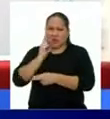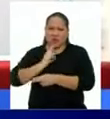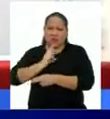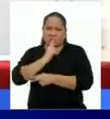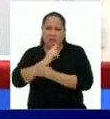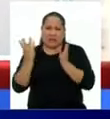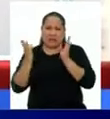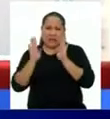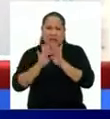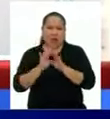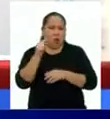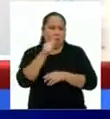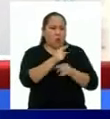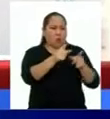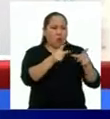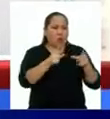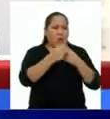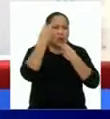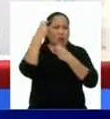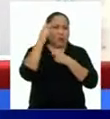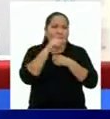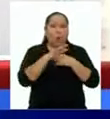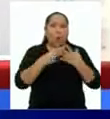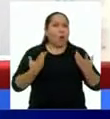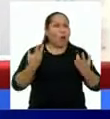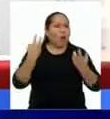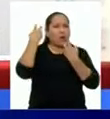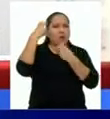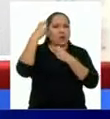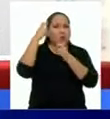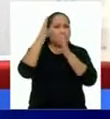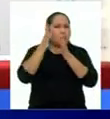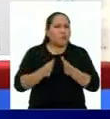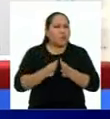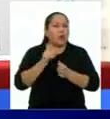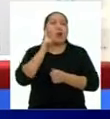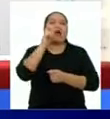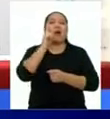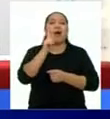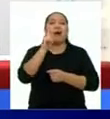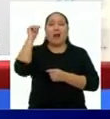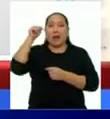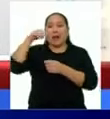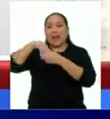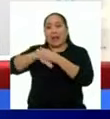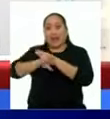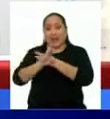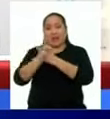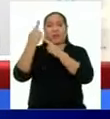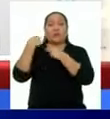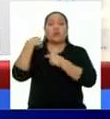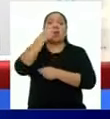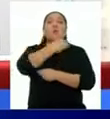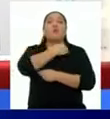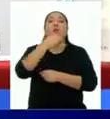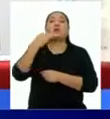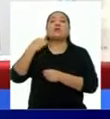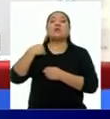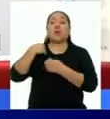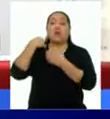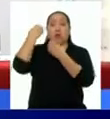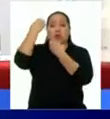un departamento turístico donde no hay turistas? Allí entra el Ministerio de Economía y Finanzas. El MEF les dice